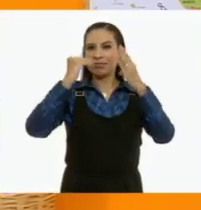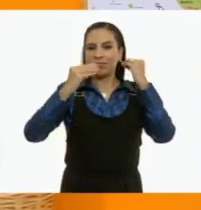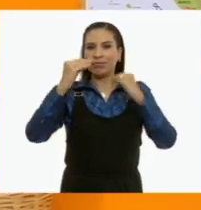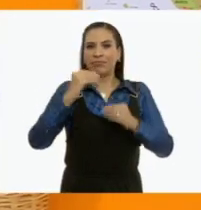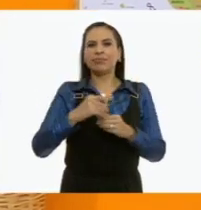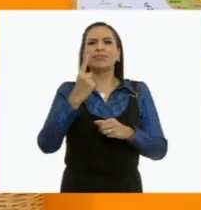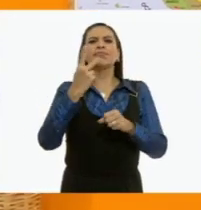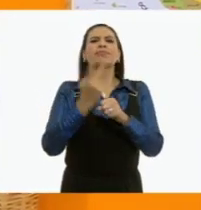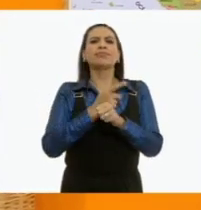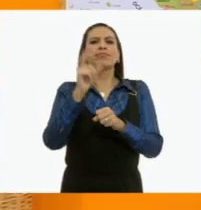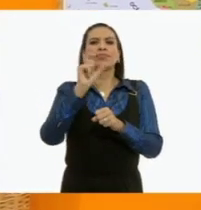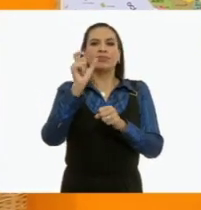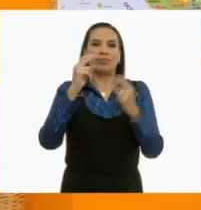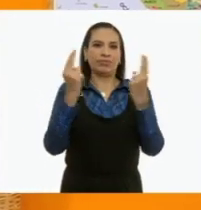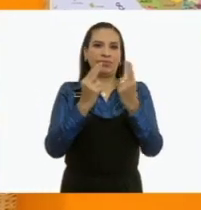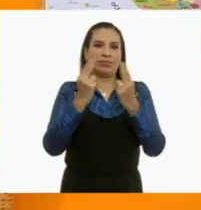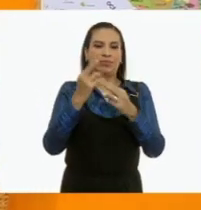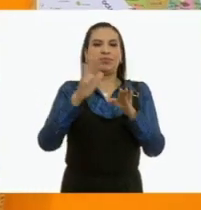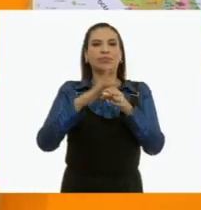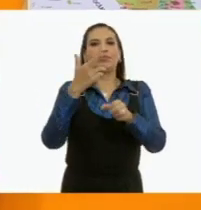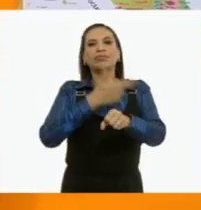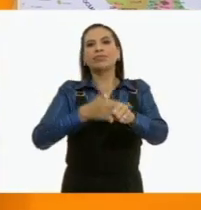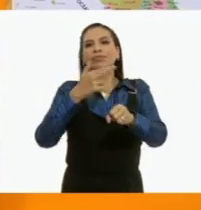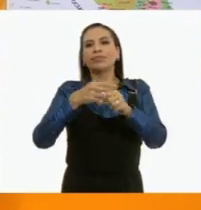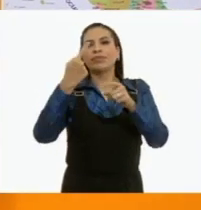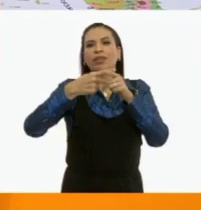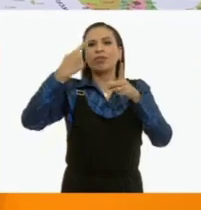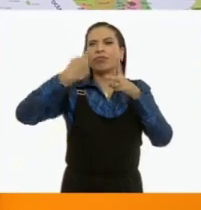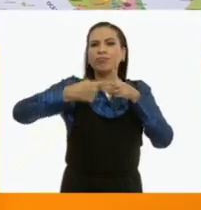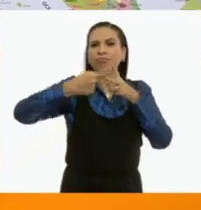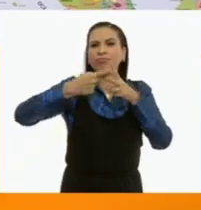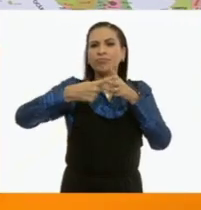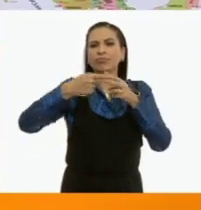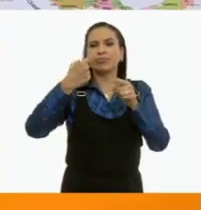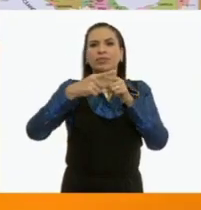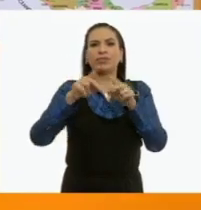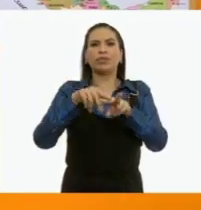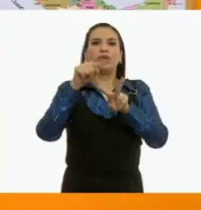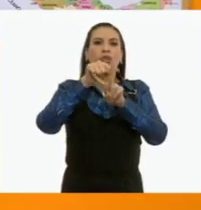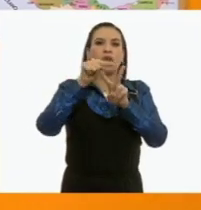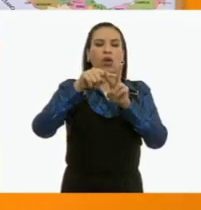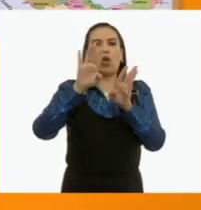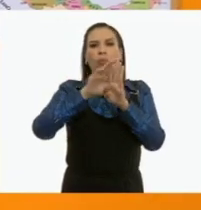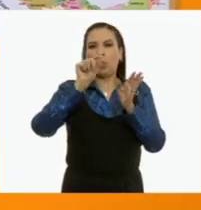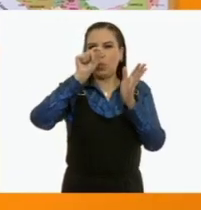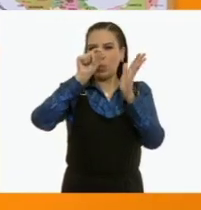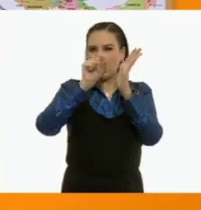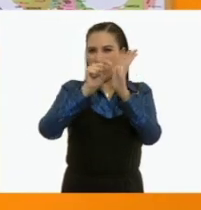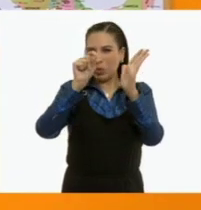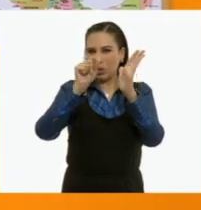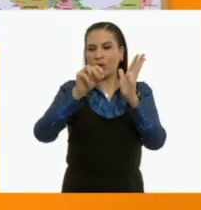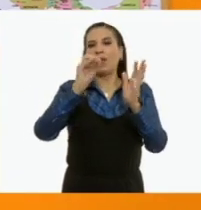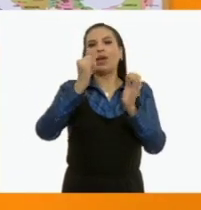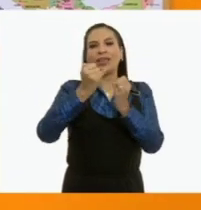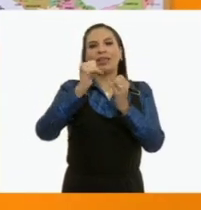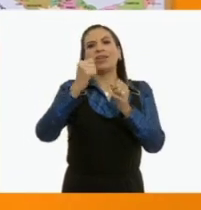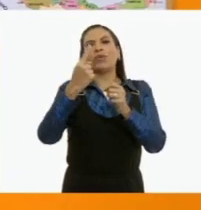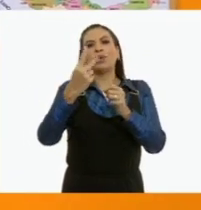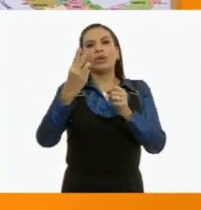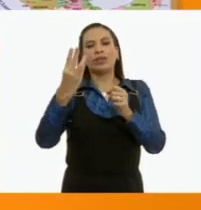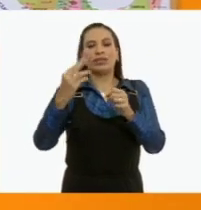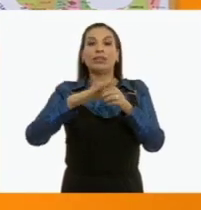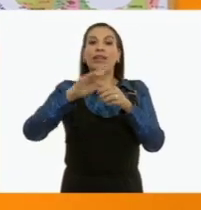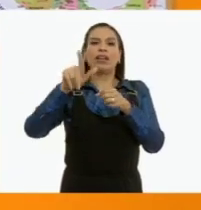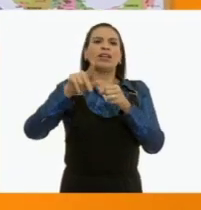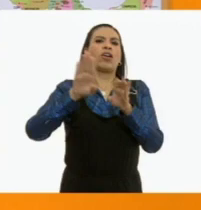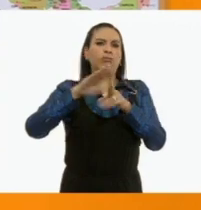¿Qué ocurre cuando es necesario resolver operaciones que contengan ambas clases de números? Como siempre, las